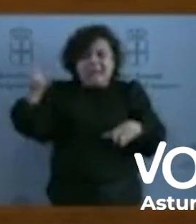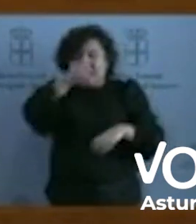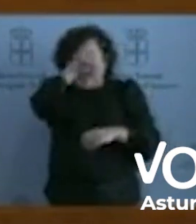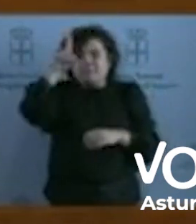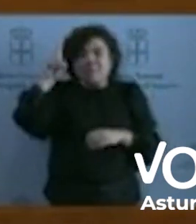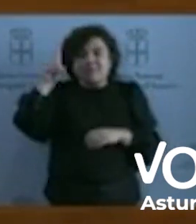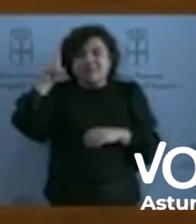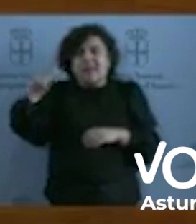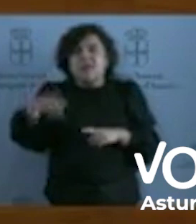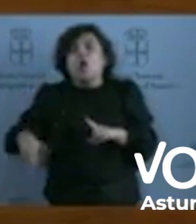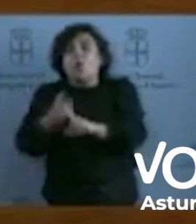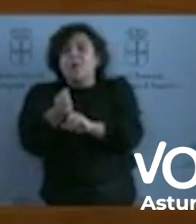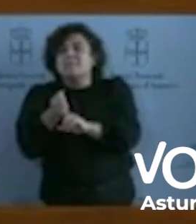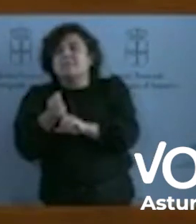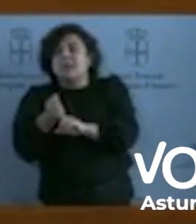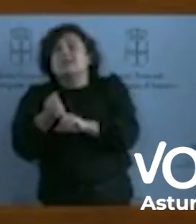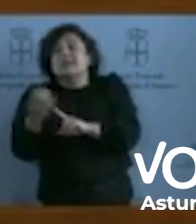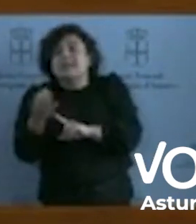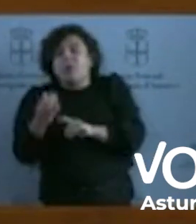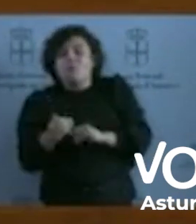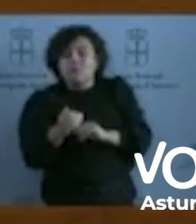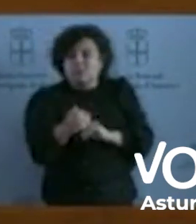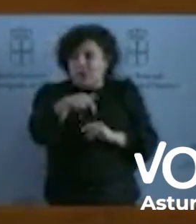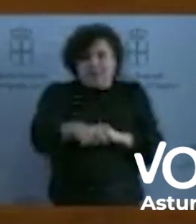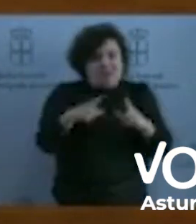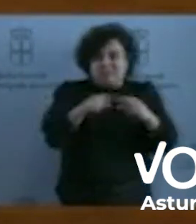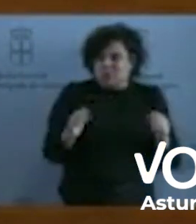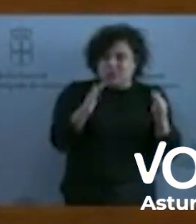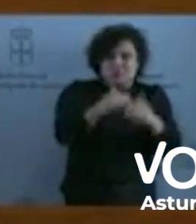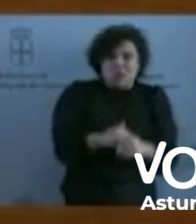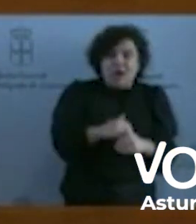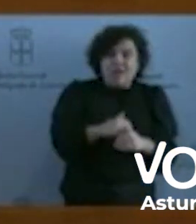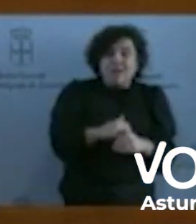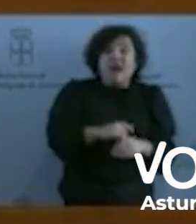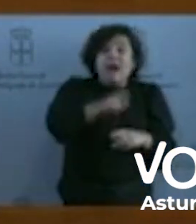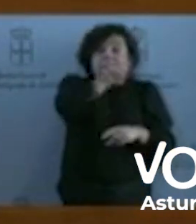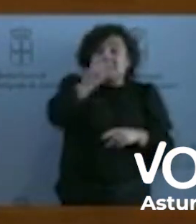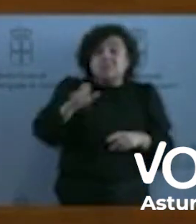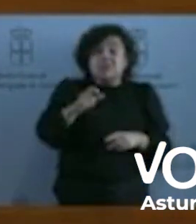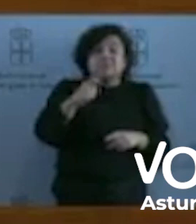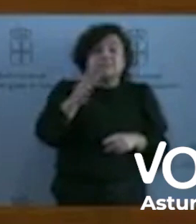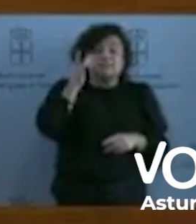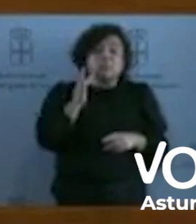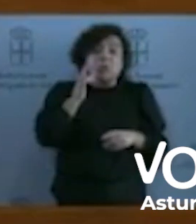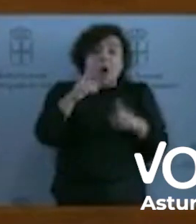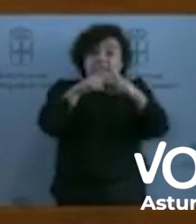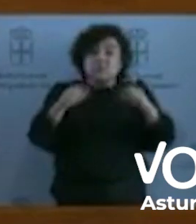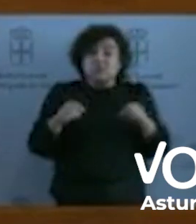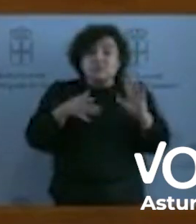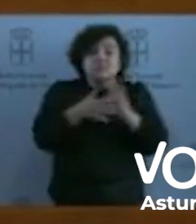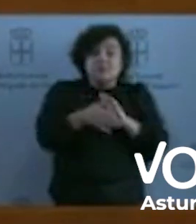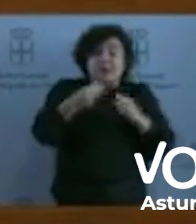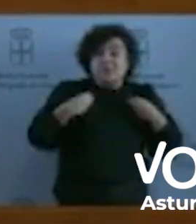futuro. Asturianos no somos solo los que vivimos en Asturias, hay vecinos fuera de nuestra tierra que son tan asturianos como